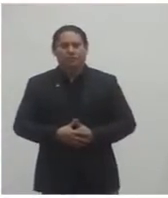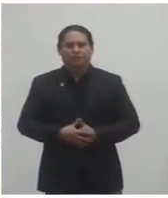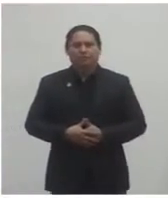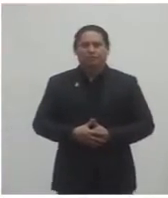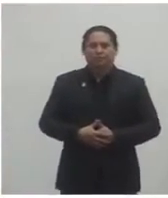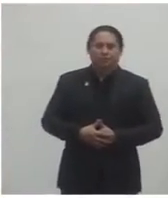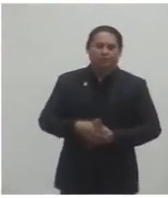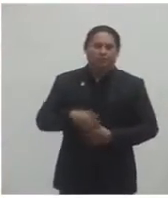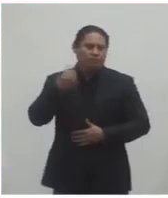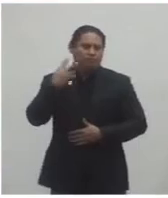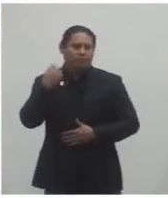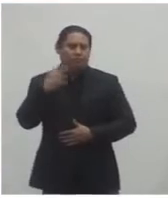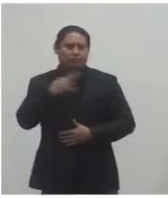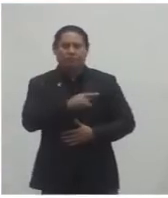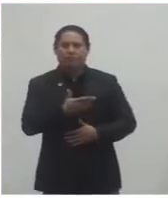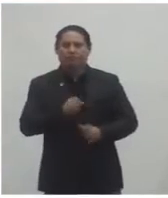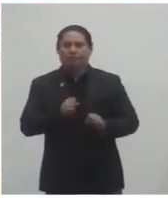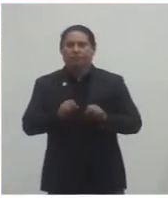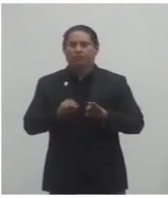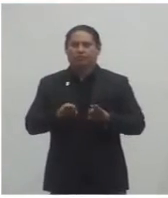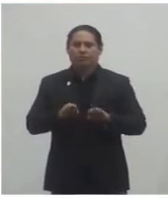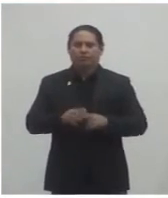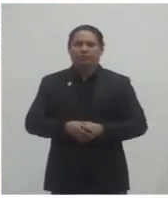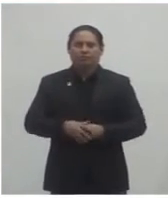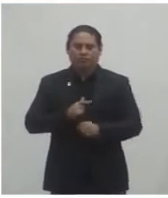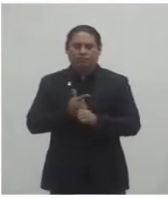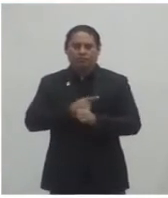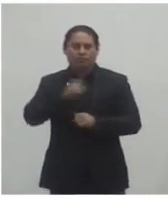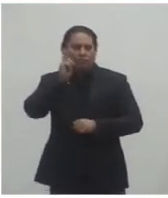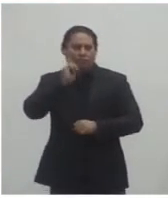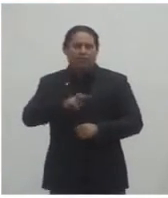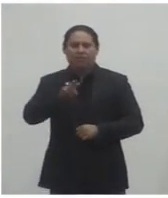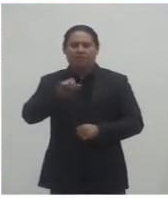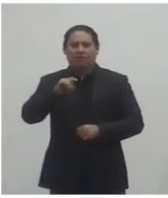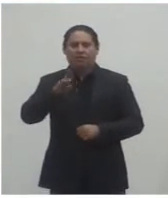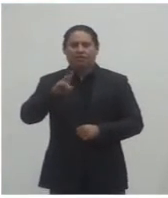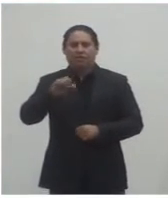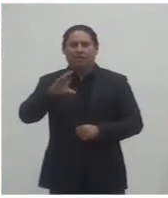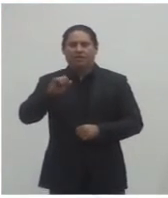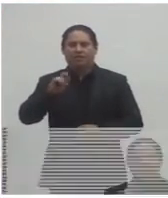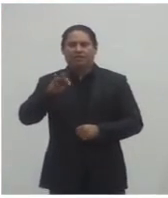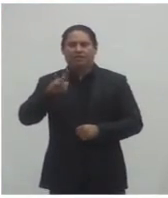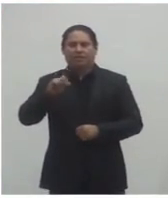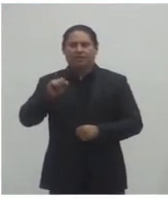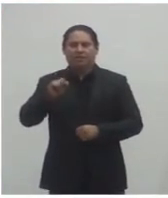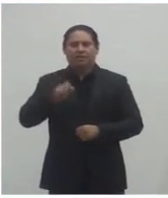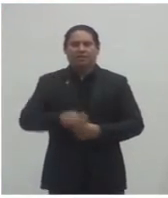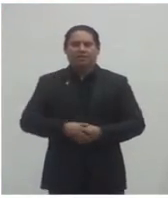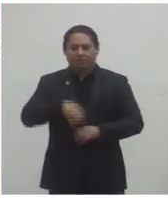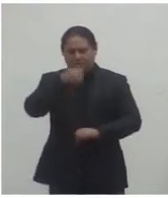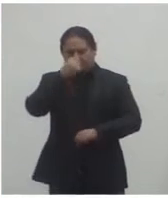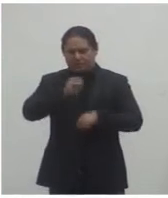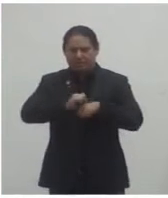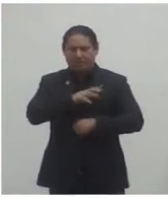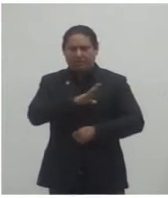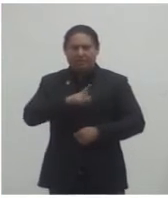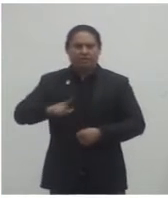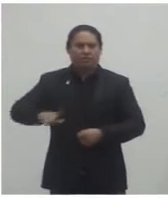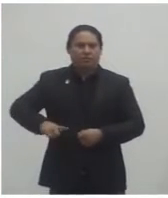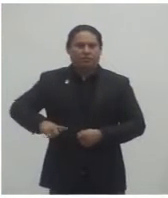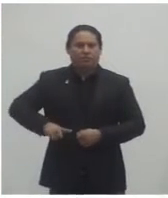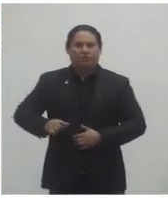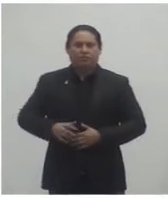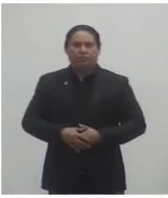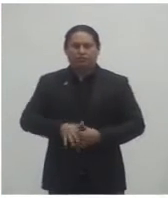Honorable Asamblea, recibimos oficio signado por la licenciada Victoria Cecilia Flores Pérez, Secretaria General de